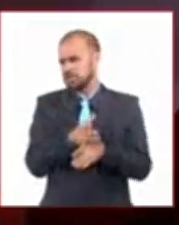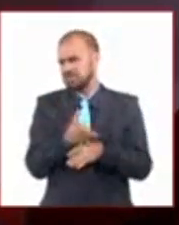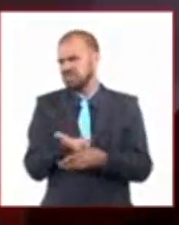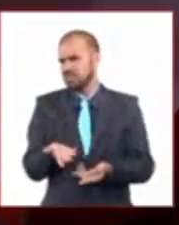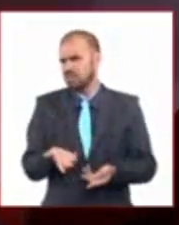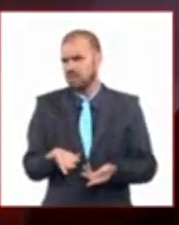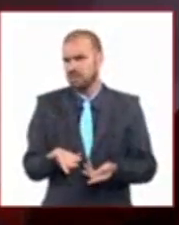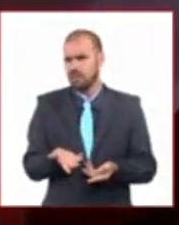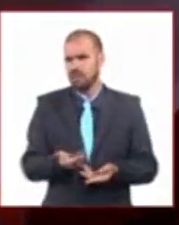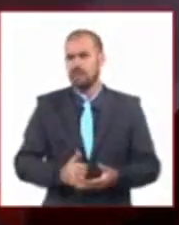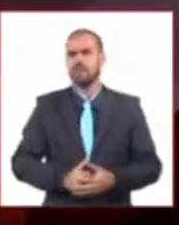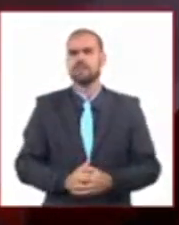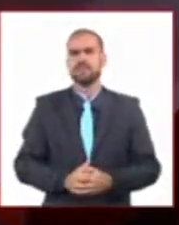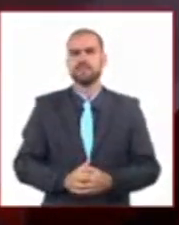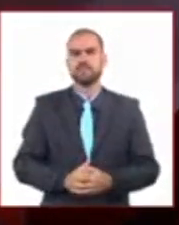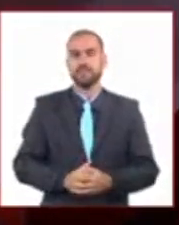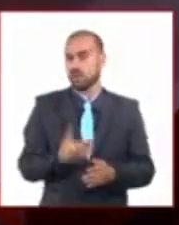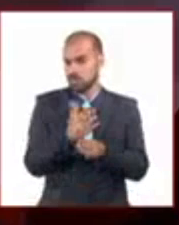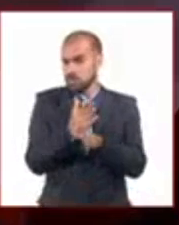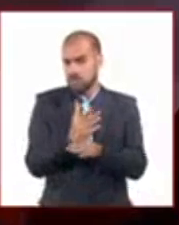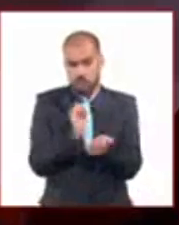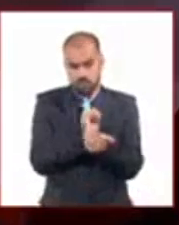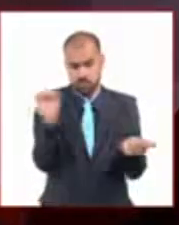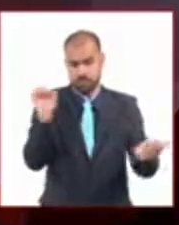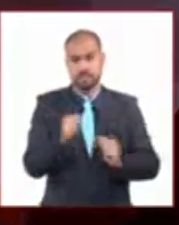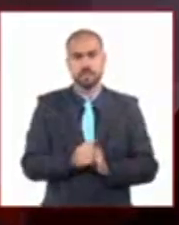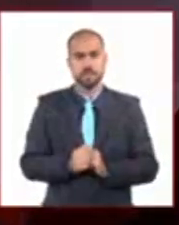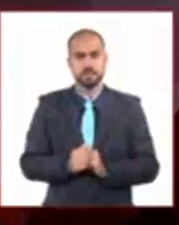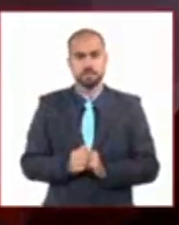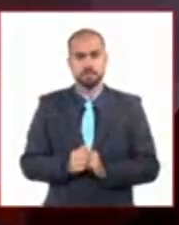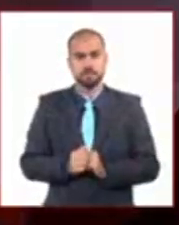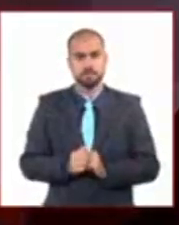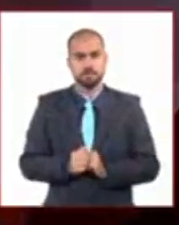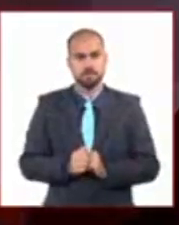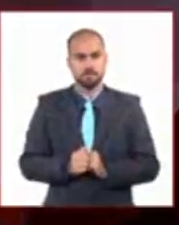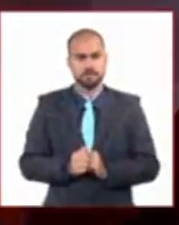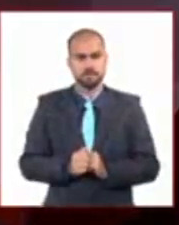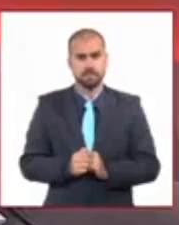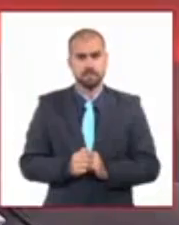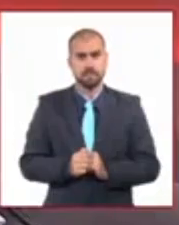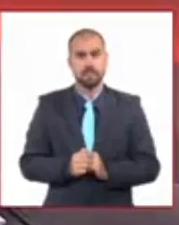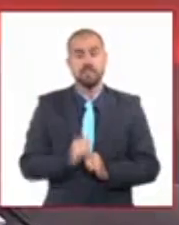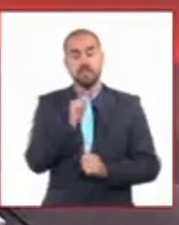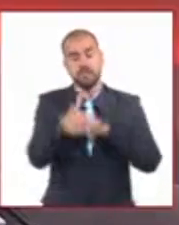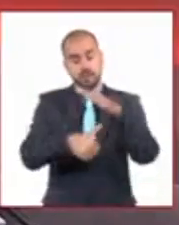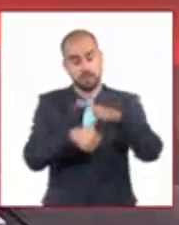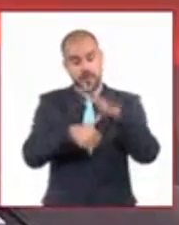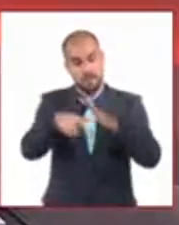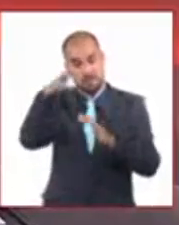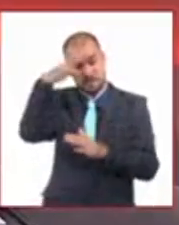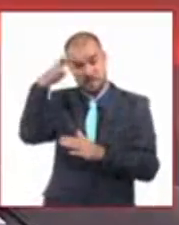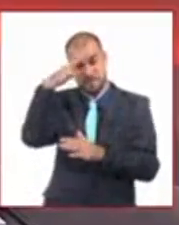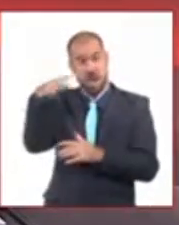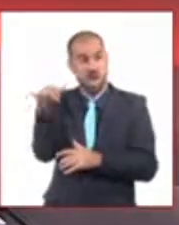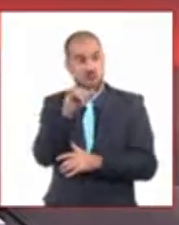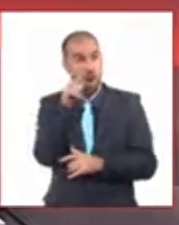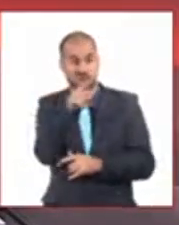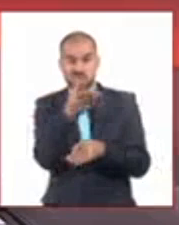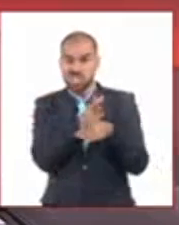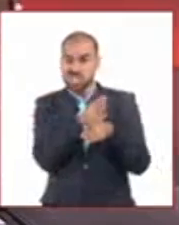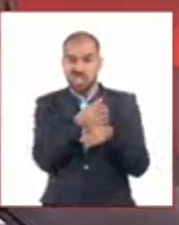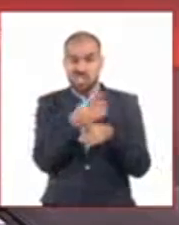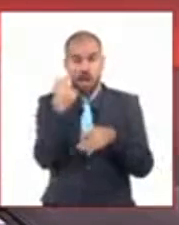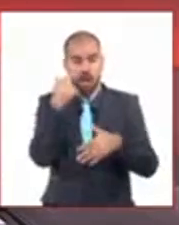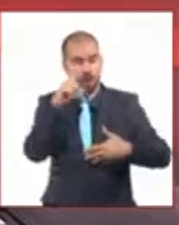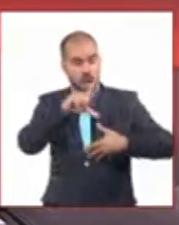soberanía ya los mejoradores el dirigimos que el símbolo ahora mismo de una américa latina y el caribe soberano o